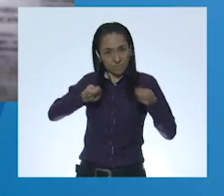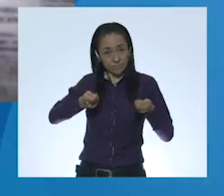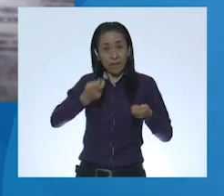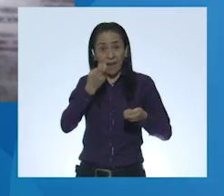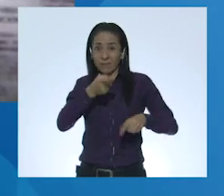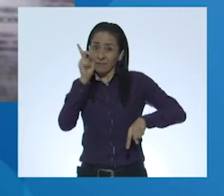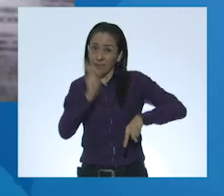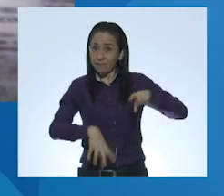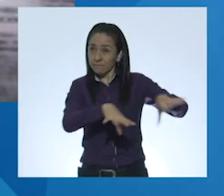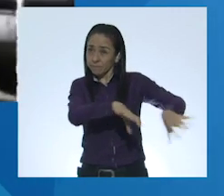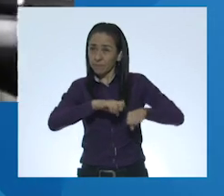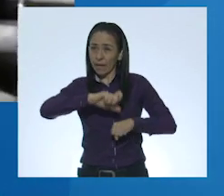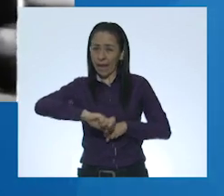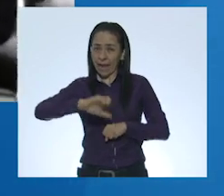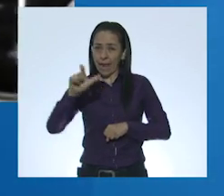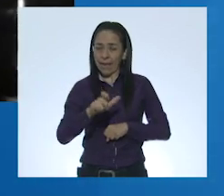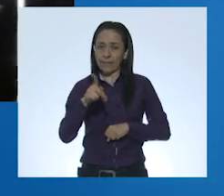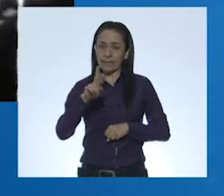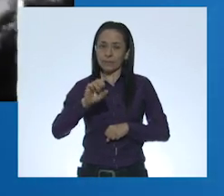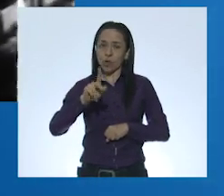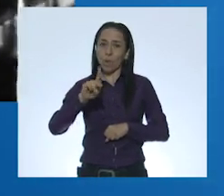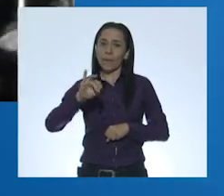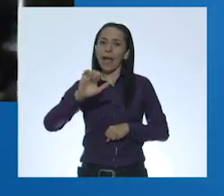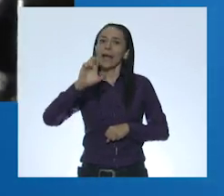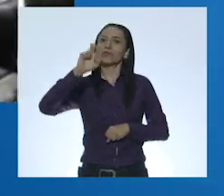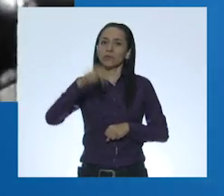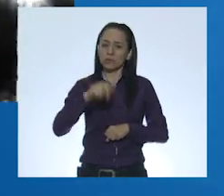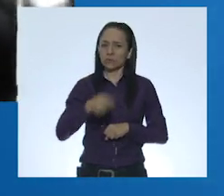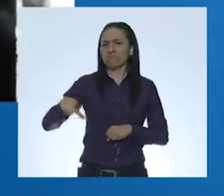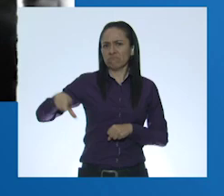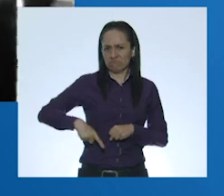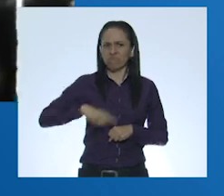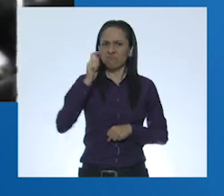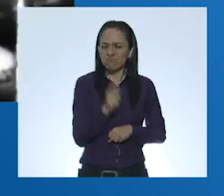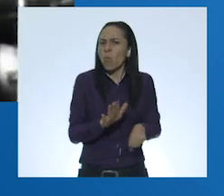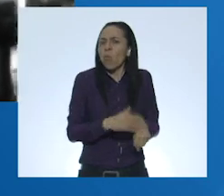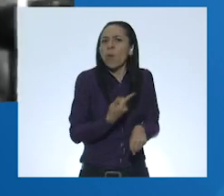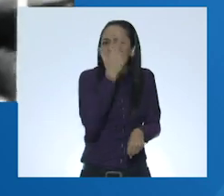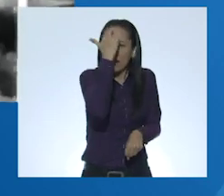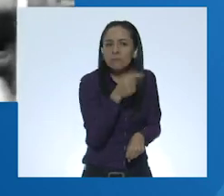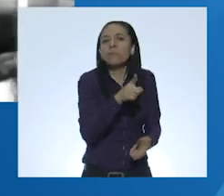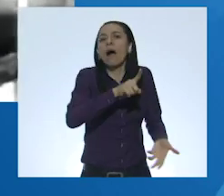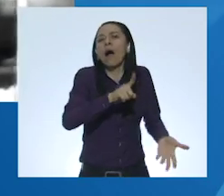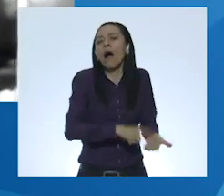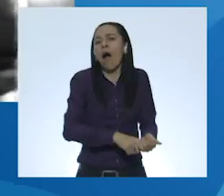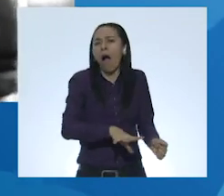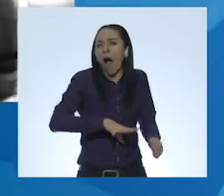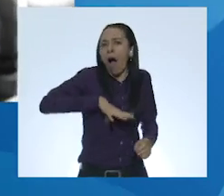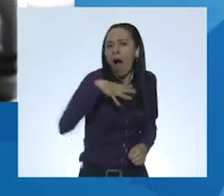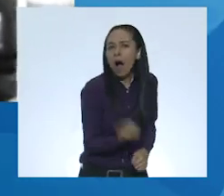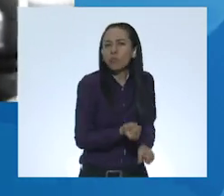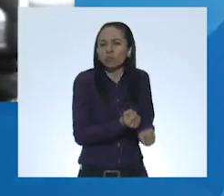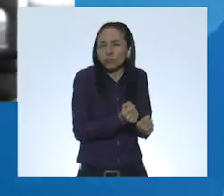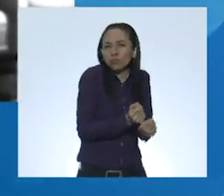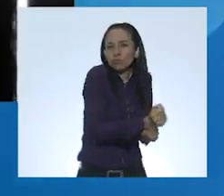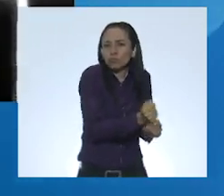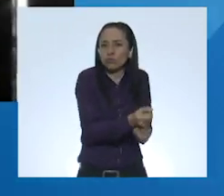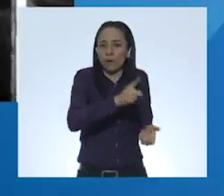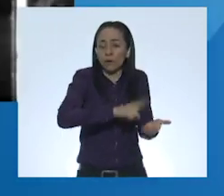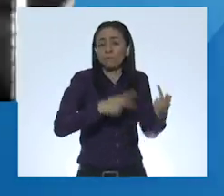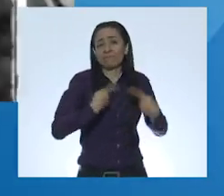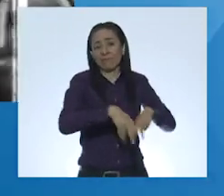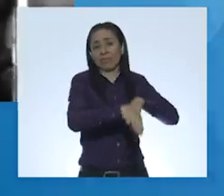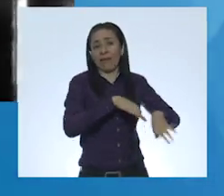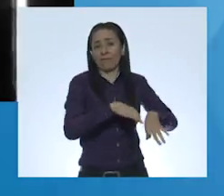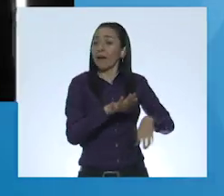respuesta radical del gobierno contra las constantes violaciones laborales de las compañías petroleras y provocó un gran entusiasmo